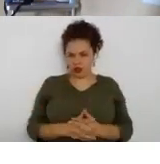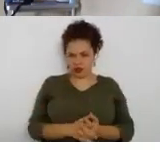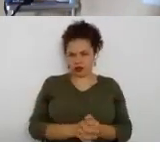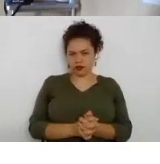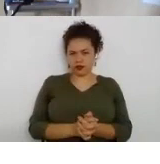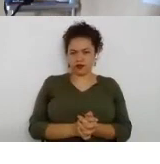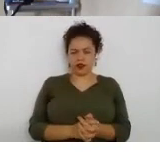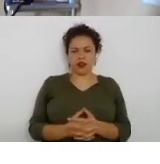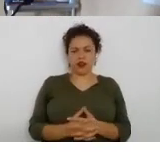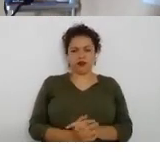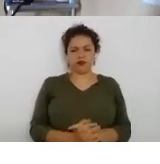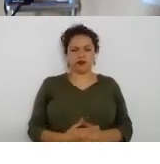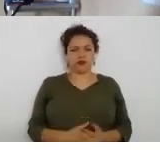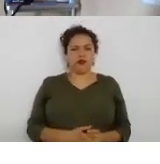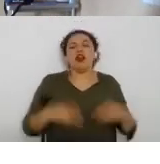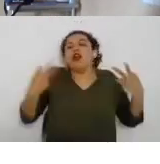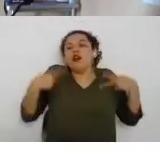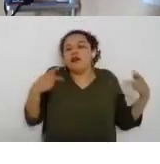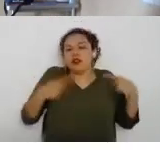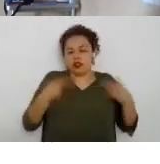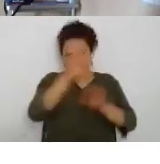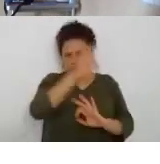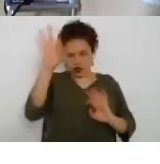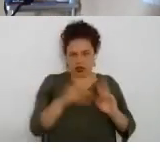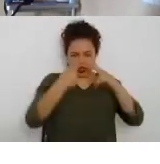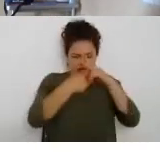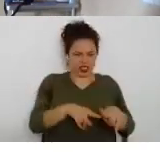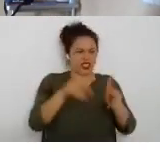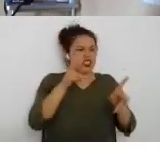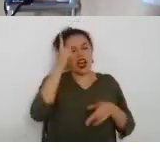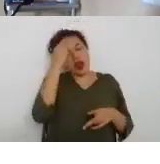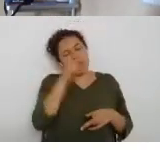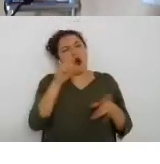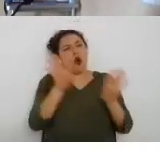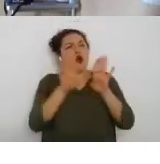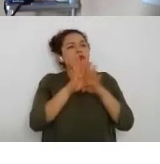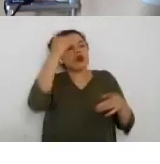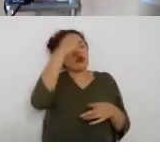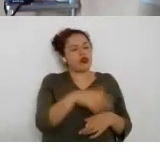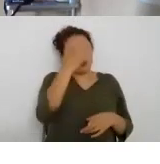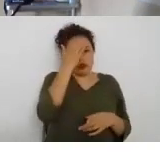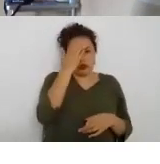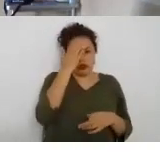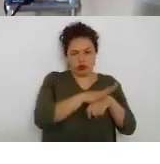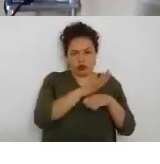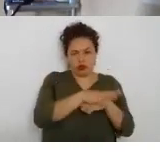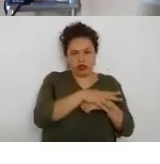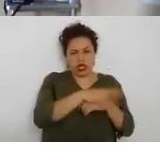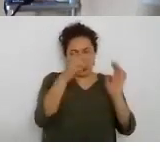concluyen estas personas el porcentaje de la quemadura? Hay una regla que se llama la regla de los